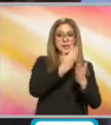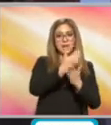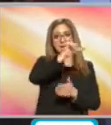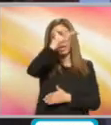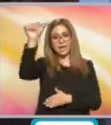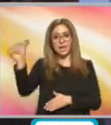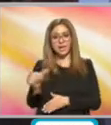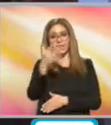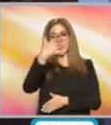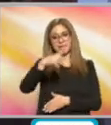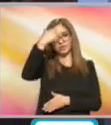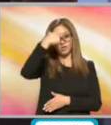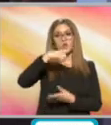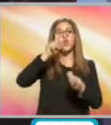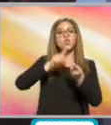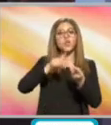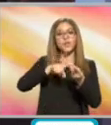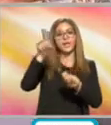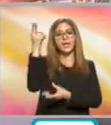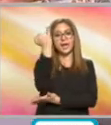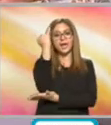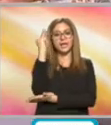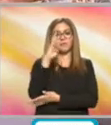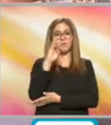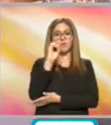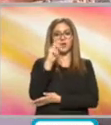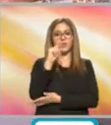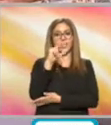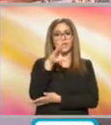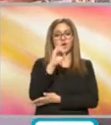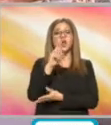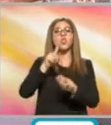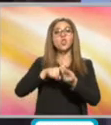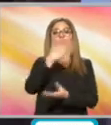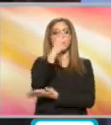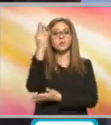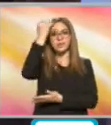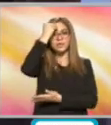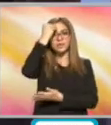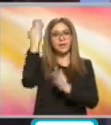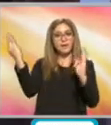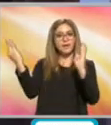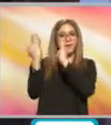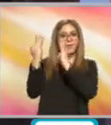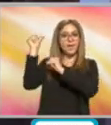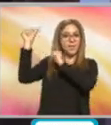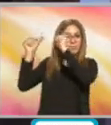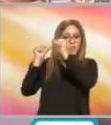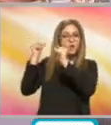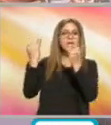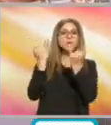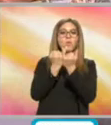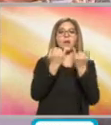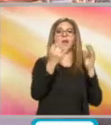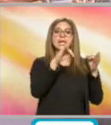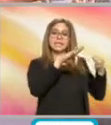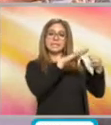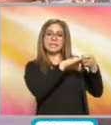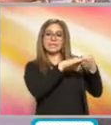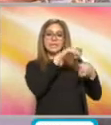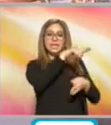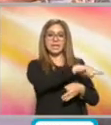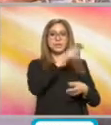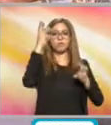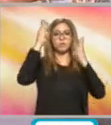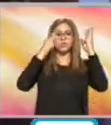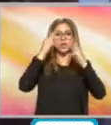Es en el Jardín Botánico del Bosque de Chapultepec, que está frente al Museo de Antropología, al lado del Museo de Arte Moderno. Y